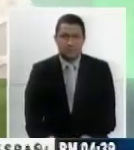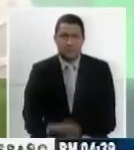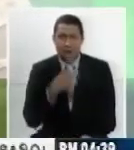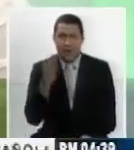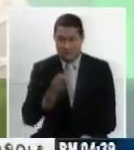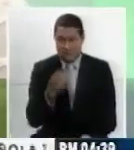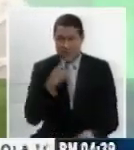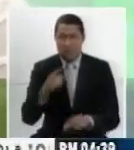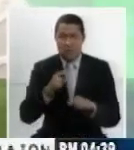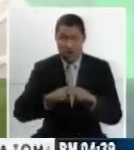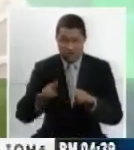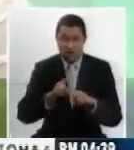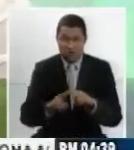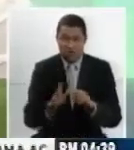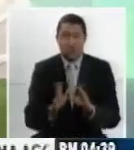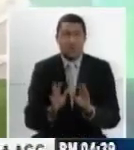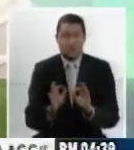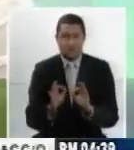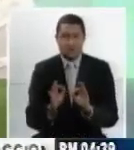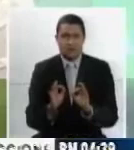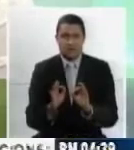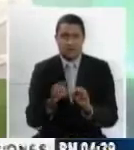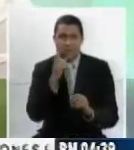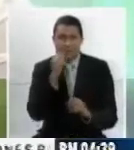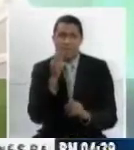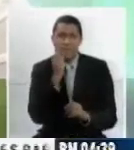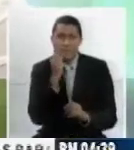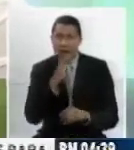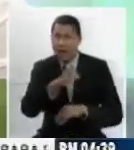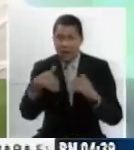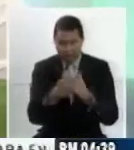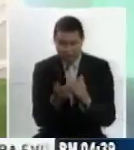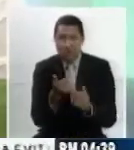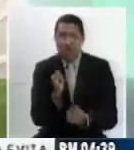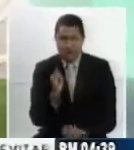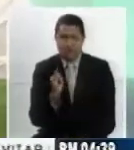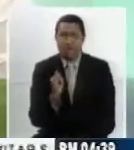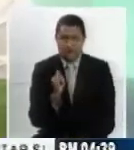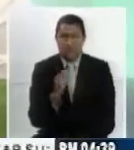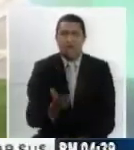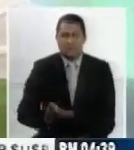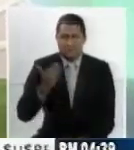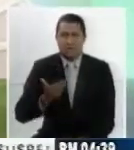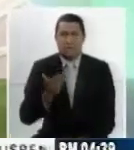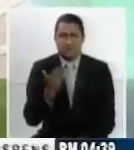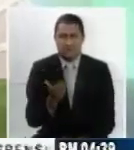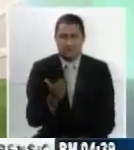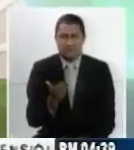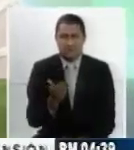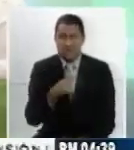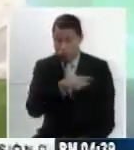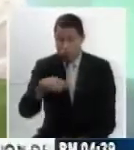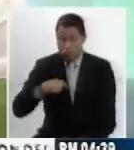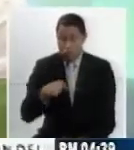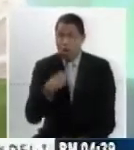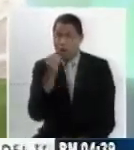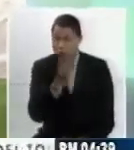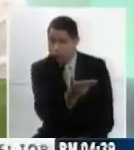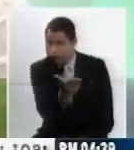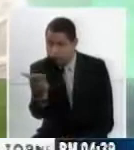les digo, la orientación de los padres hacia nosotros y todo lo que nos puedan decir es importante. Y la orientación de nosotros hacia